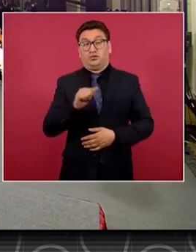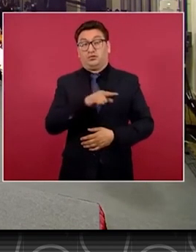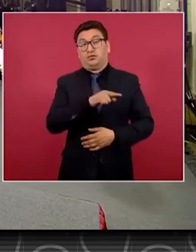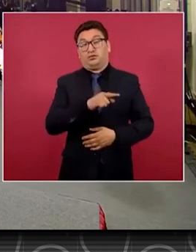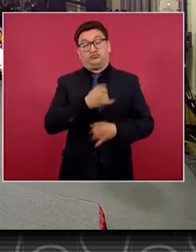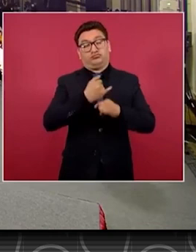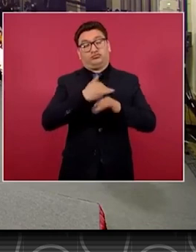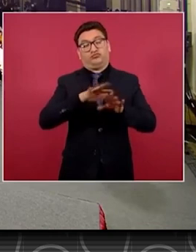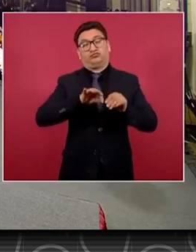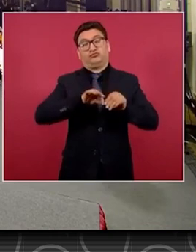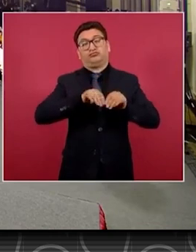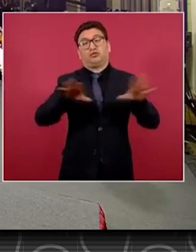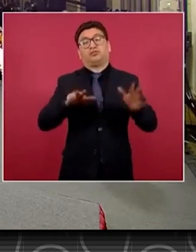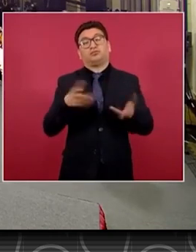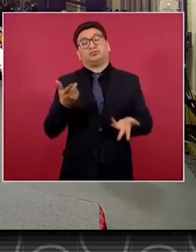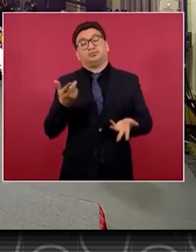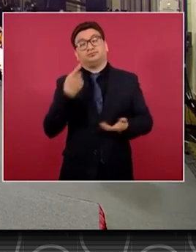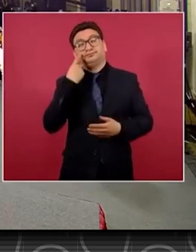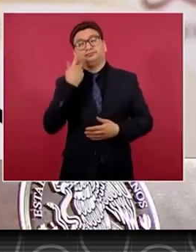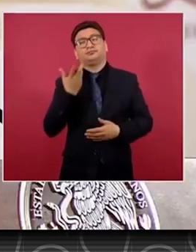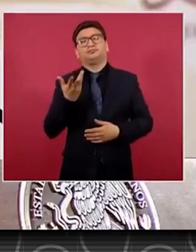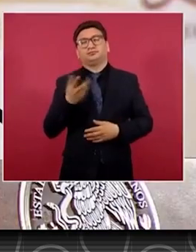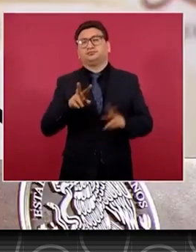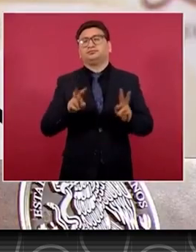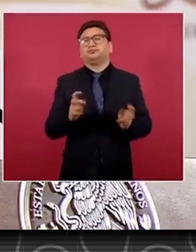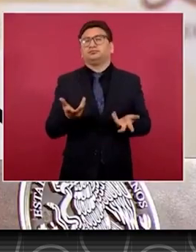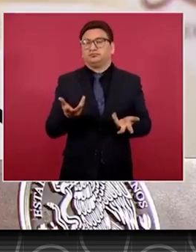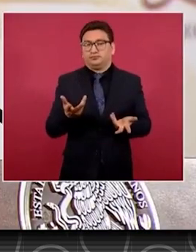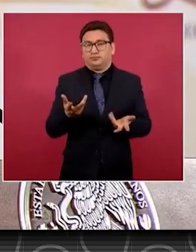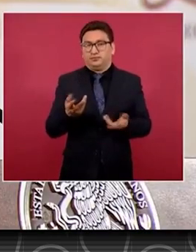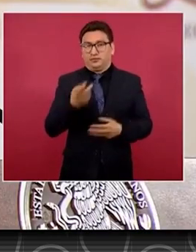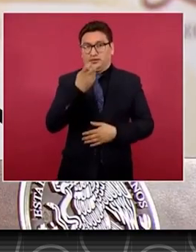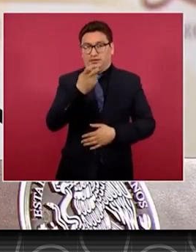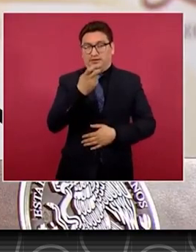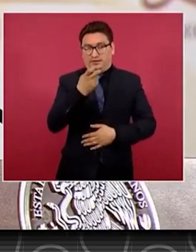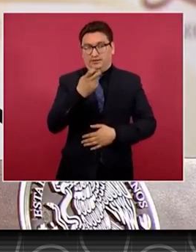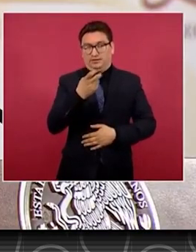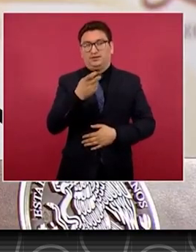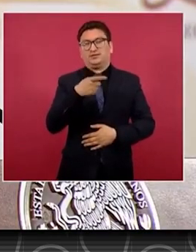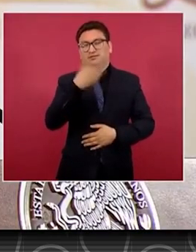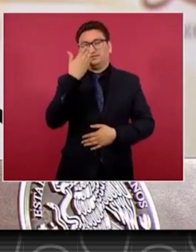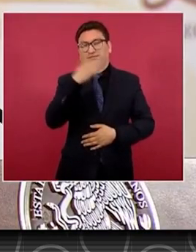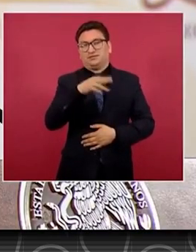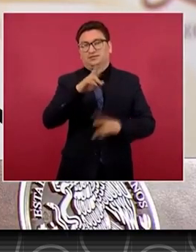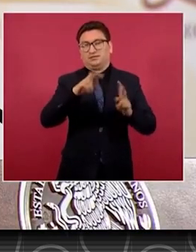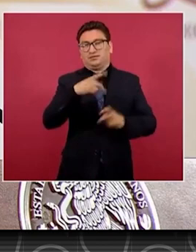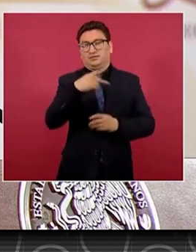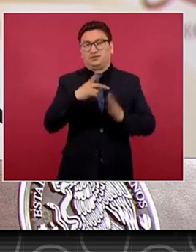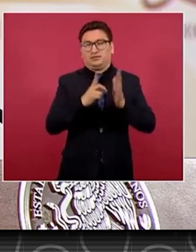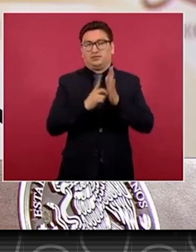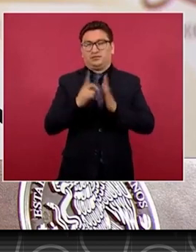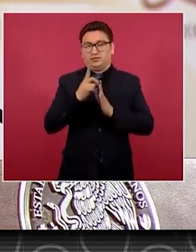informe sobre el departamento en Estados